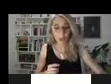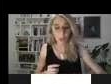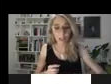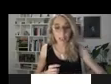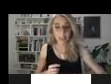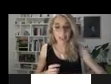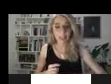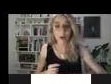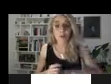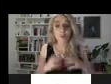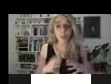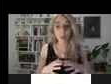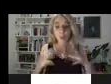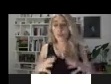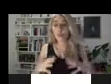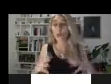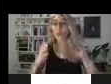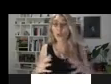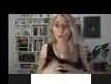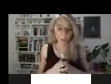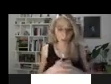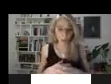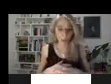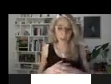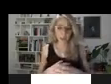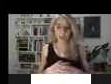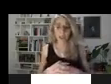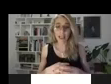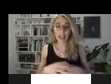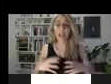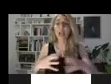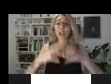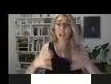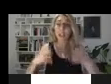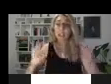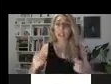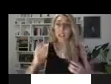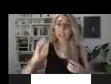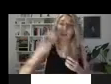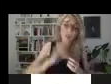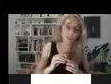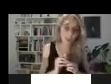que la respuesta es mucho, mucho, mucho para poder engrosar y ser